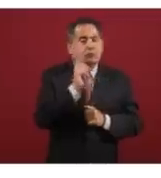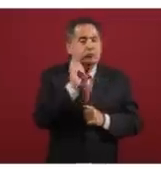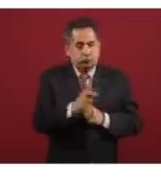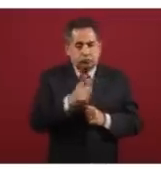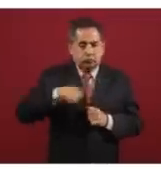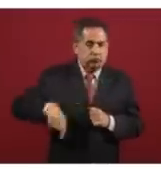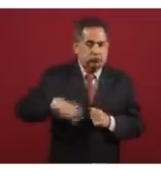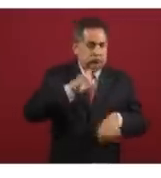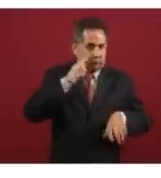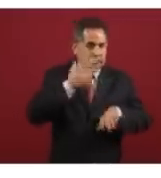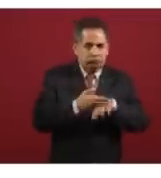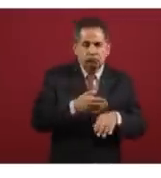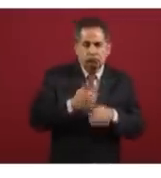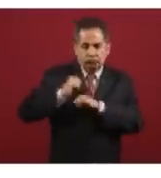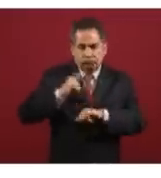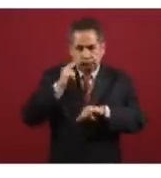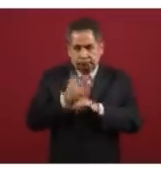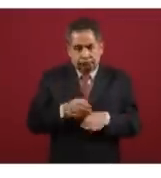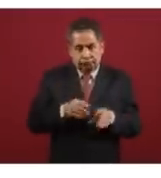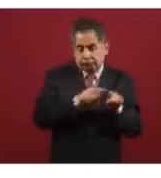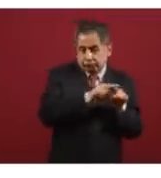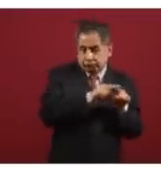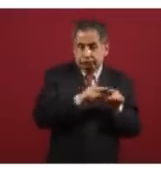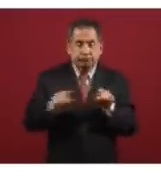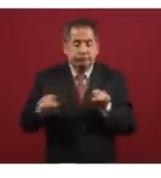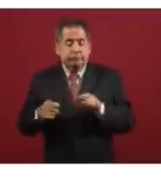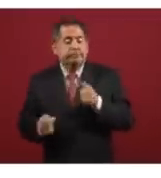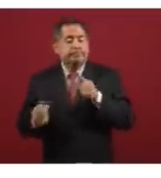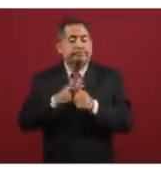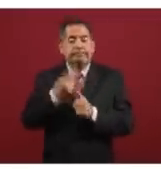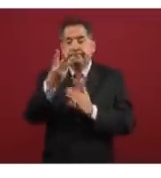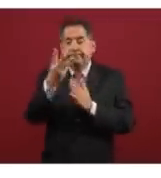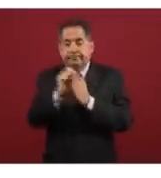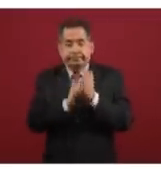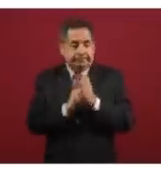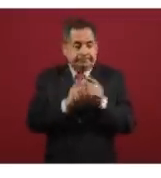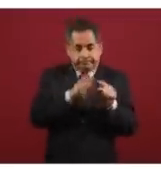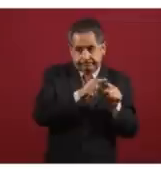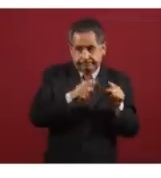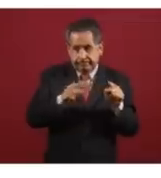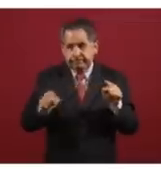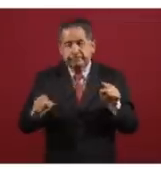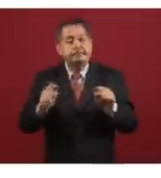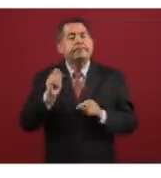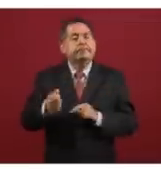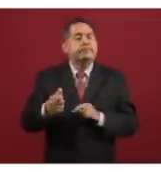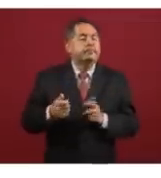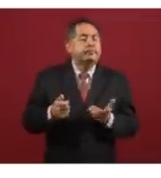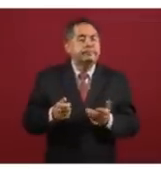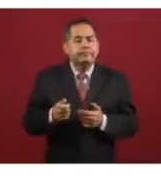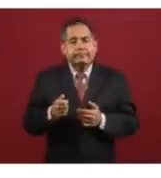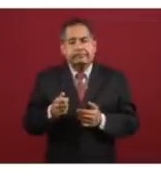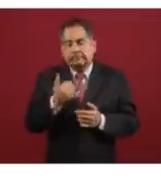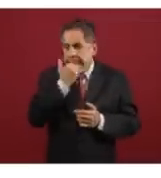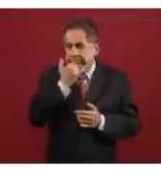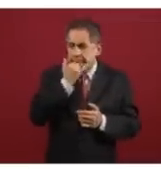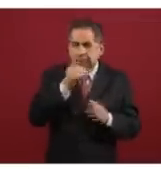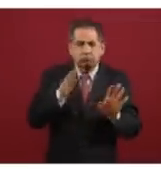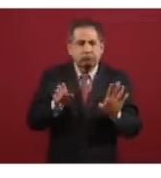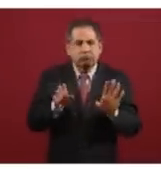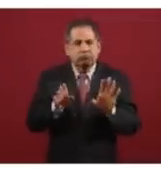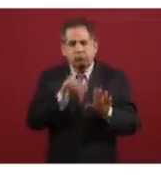la responsabilidad. Y en la medición del primer trimestre hay un ligerísimo quiebre.